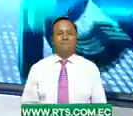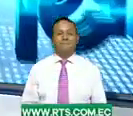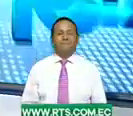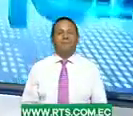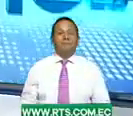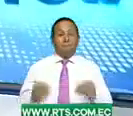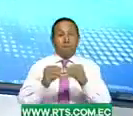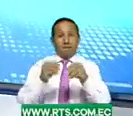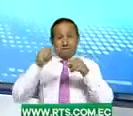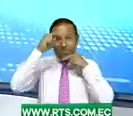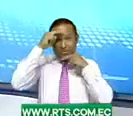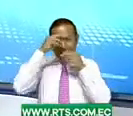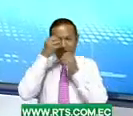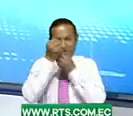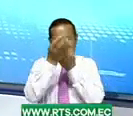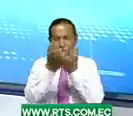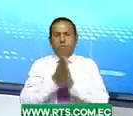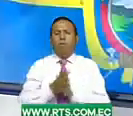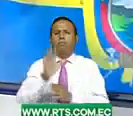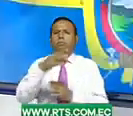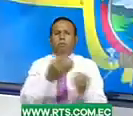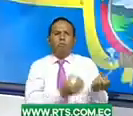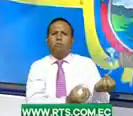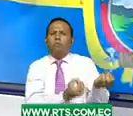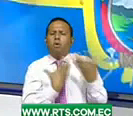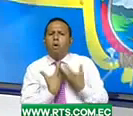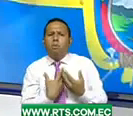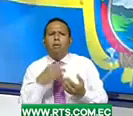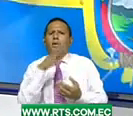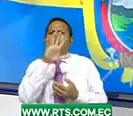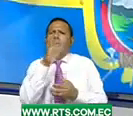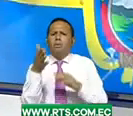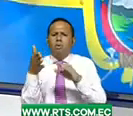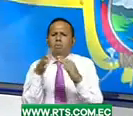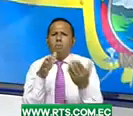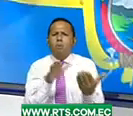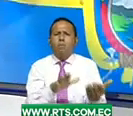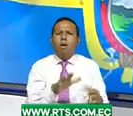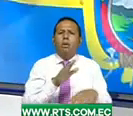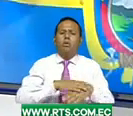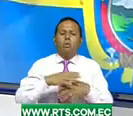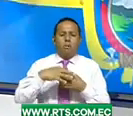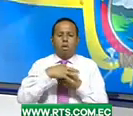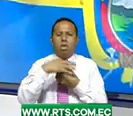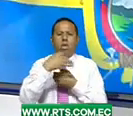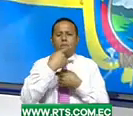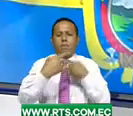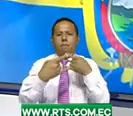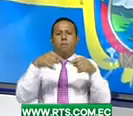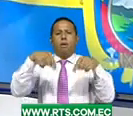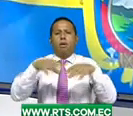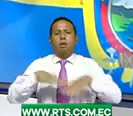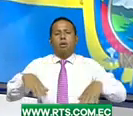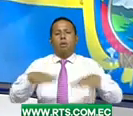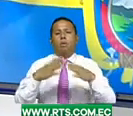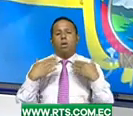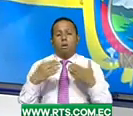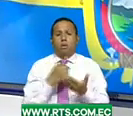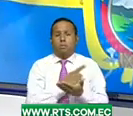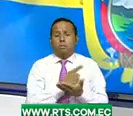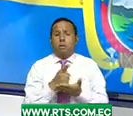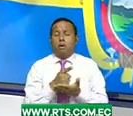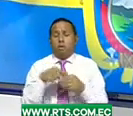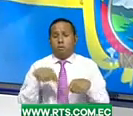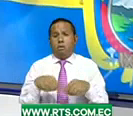Más noticias para todos ustedes. Se reportan 5 muertes por COVID en Guayaquil en la última semana. Así lo dieron a conocer